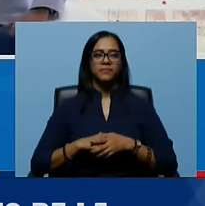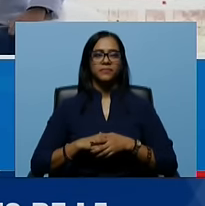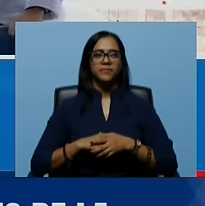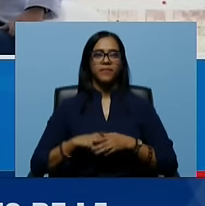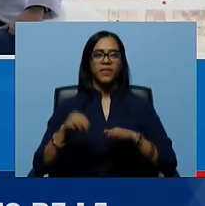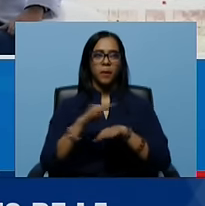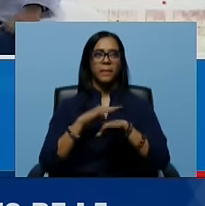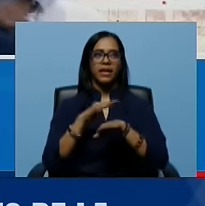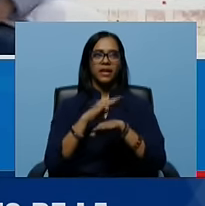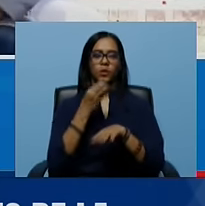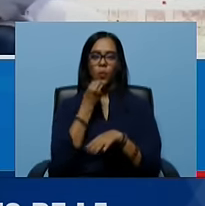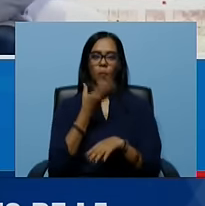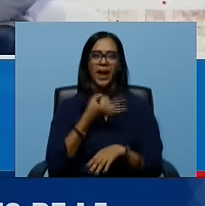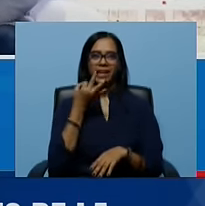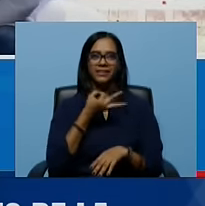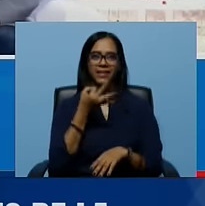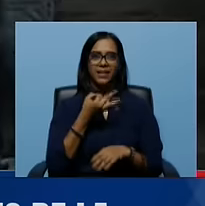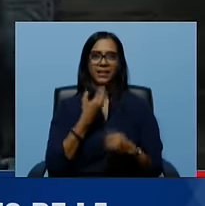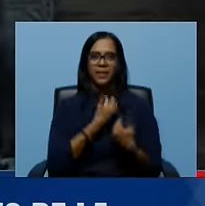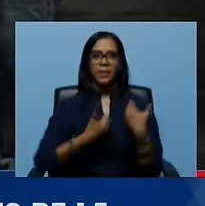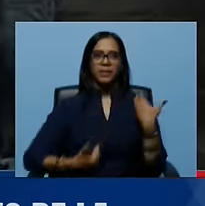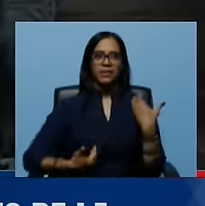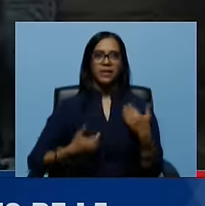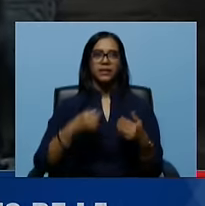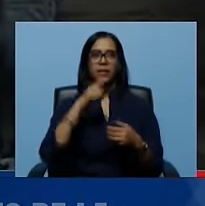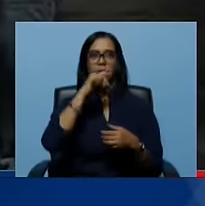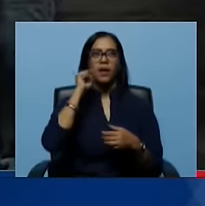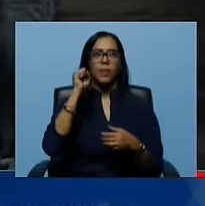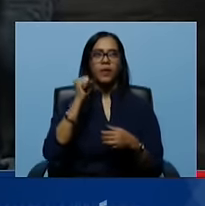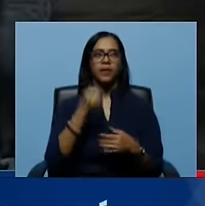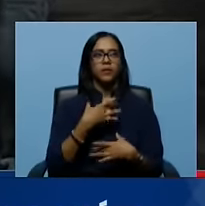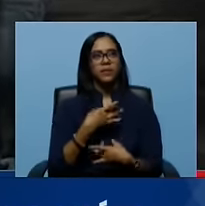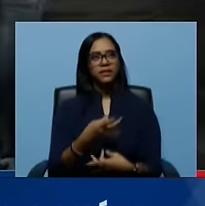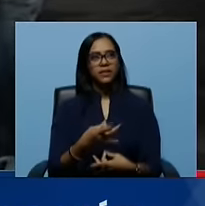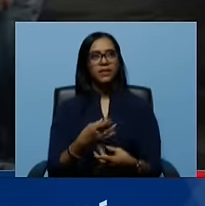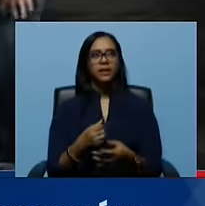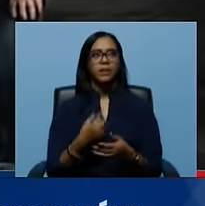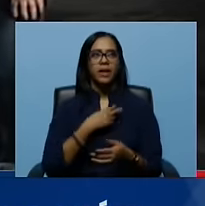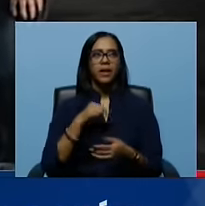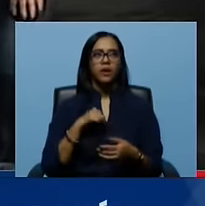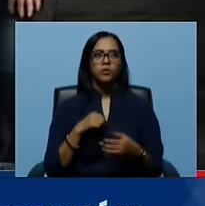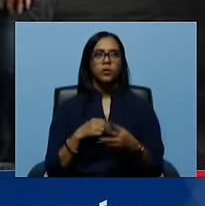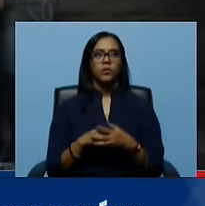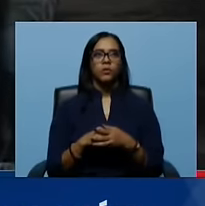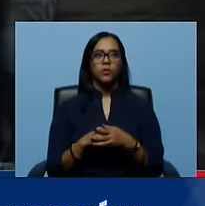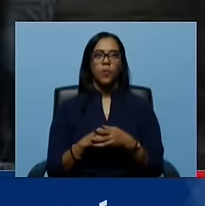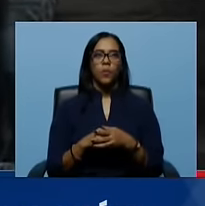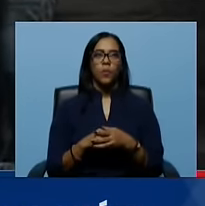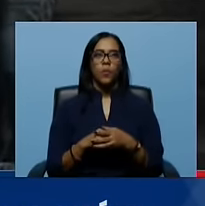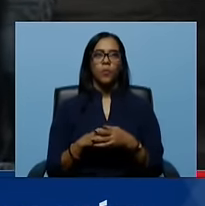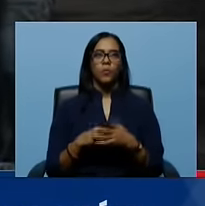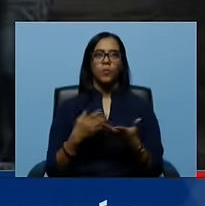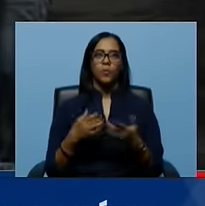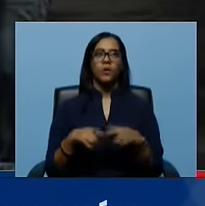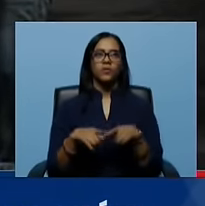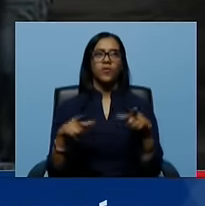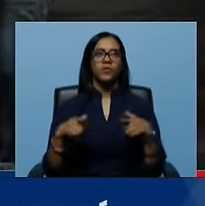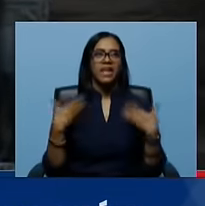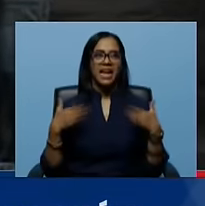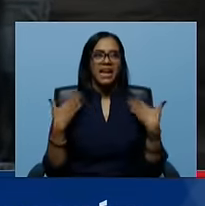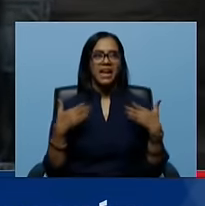Ministro. Buenas tardes, presidente Nicolás Maduro, un placer. Para nosotros es un motivo de alegría